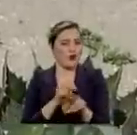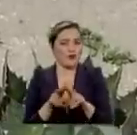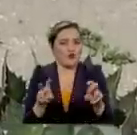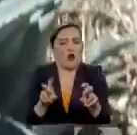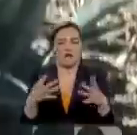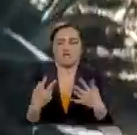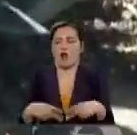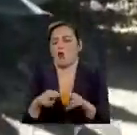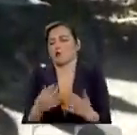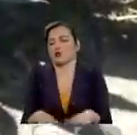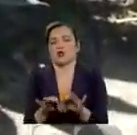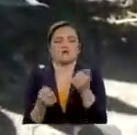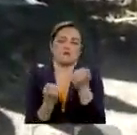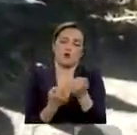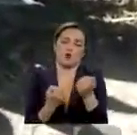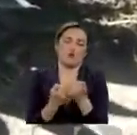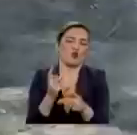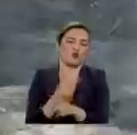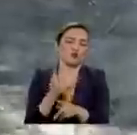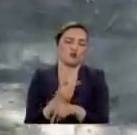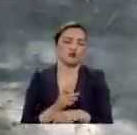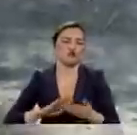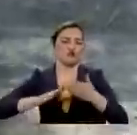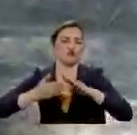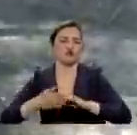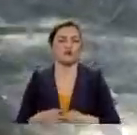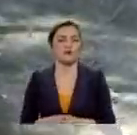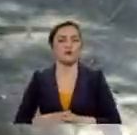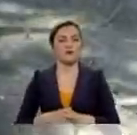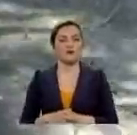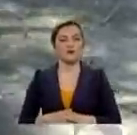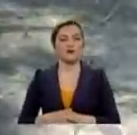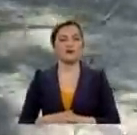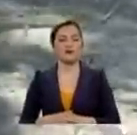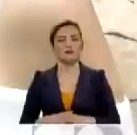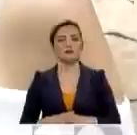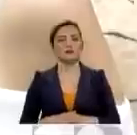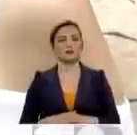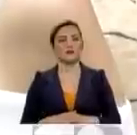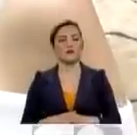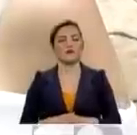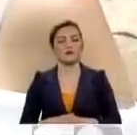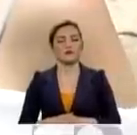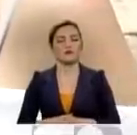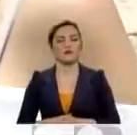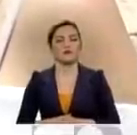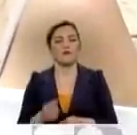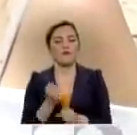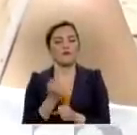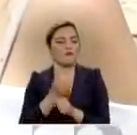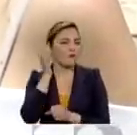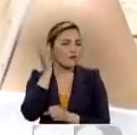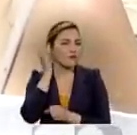de la zona y apoyar al sector productivo de las comunidades. Nosotros trabajamos con mujeres